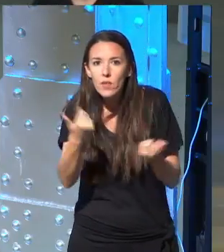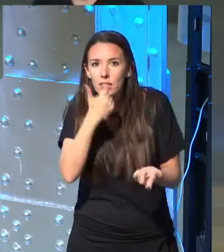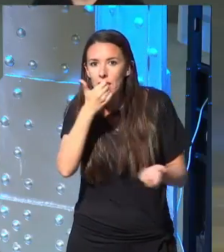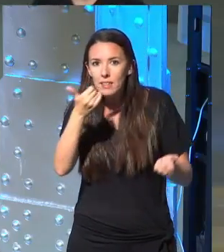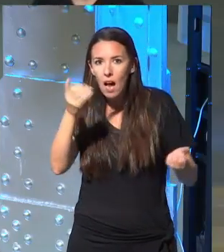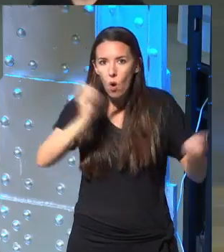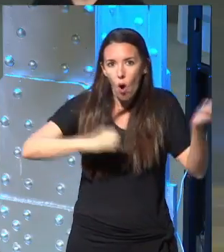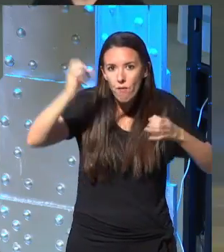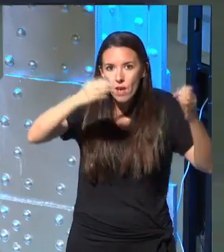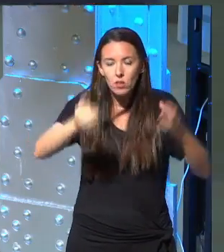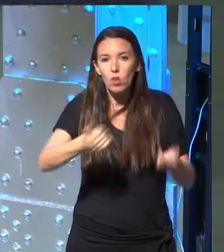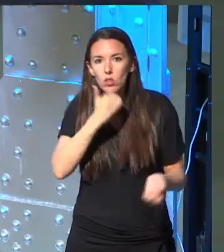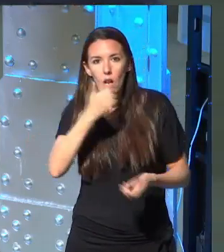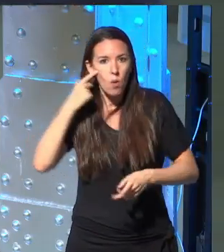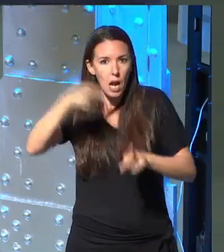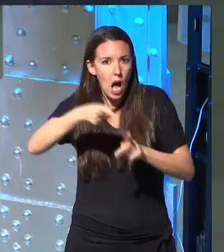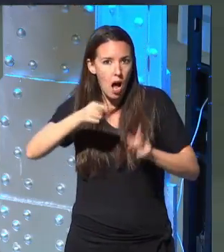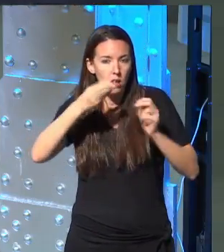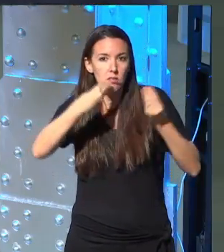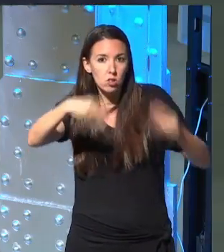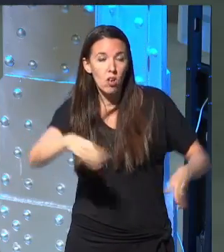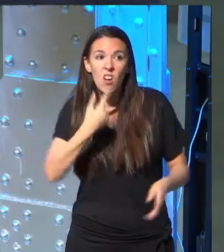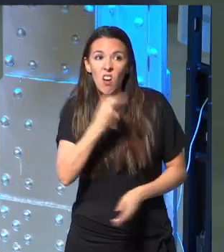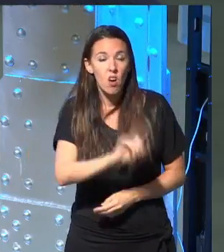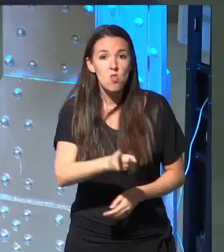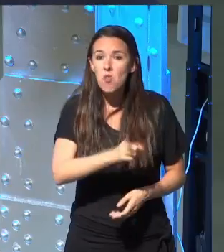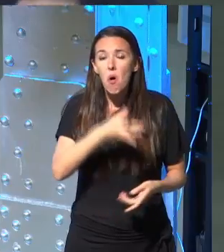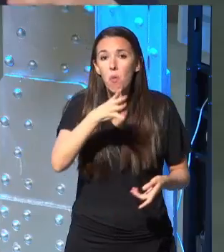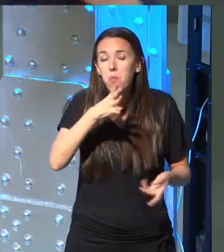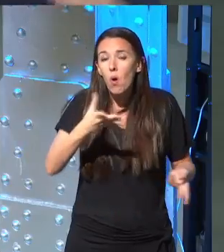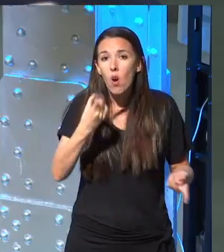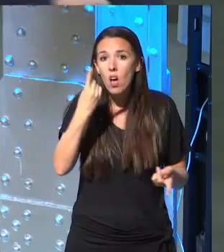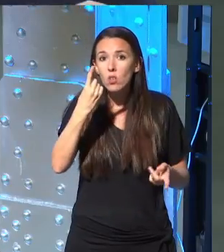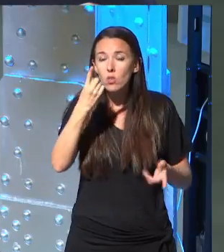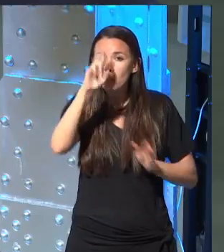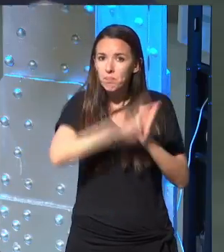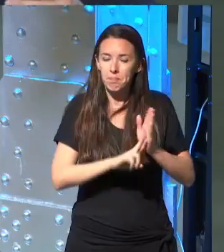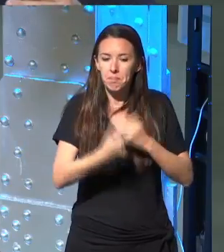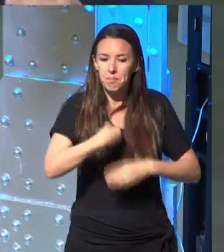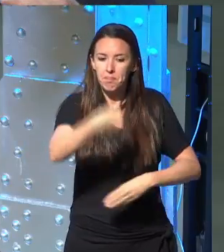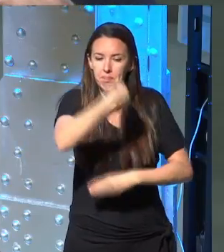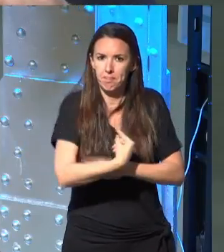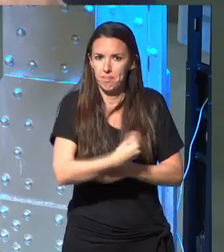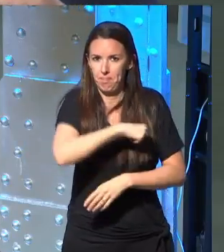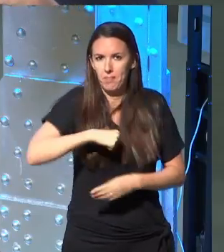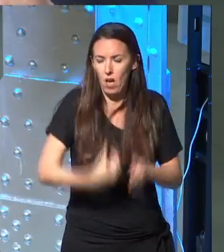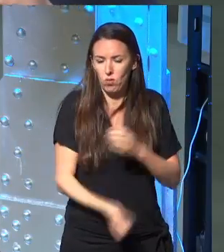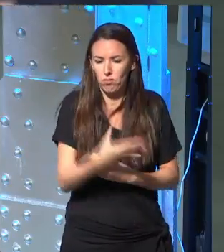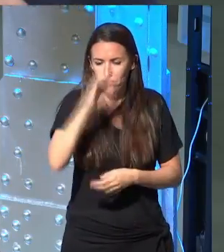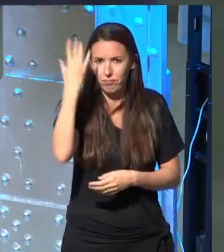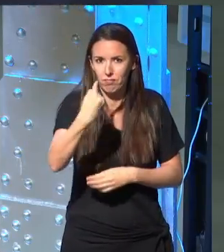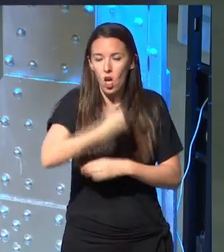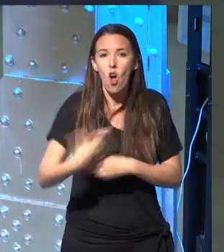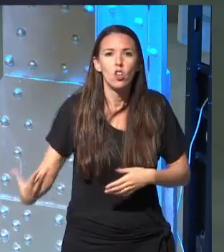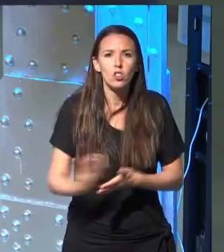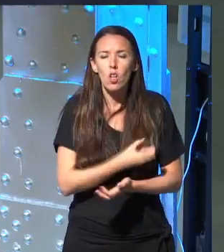especial para la historia? Y le dije que no, porque hay una regla que me autoimpuse y fue que